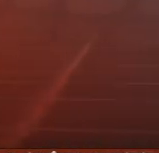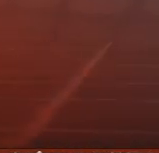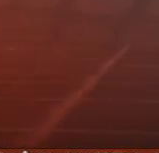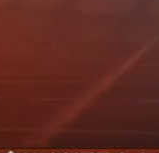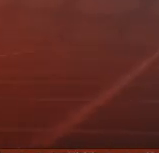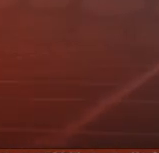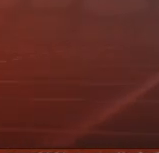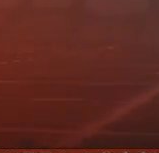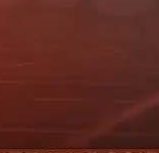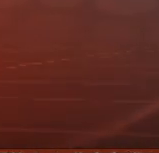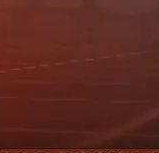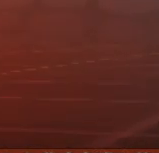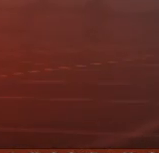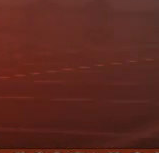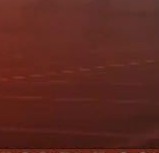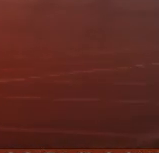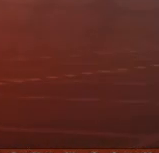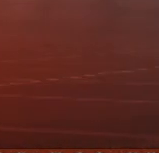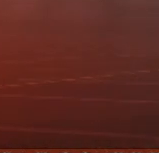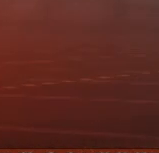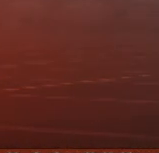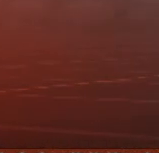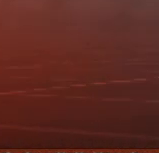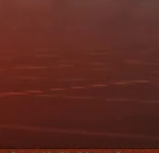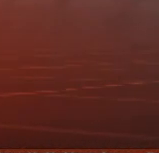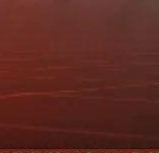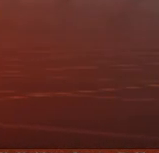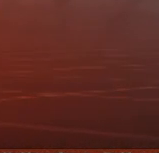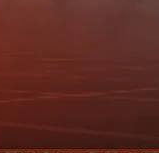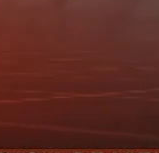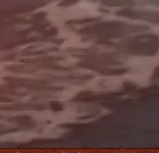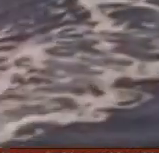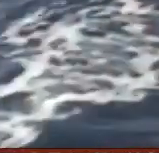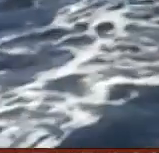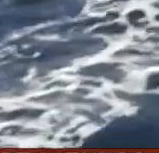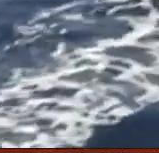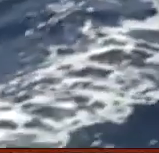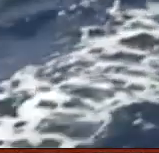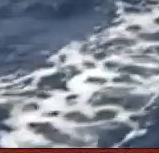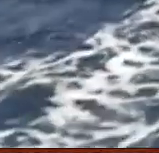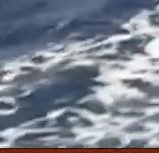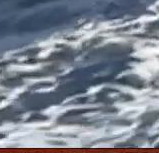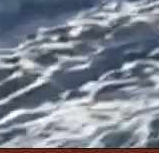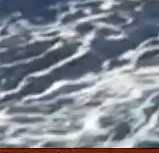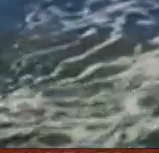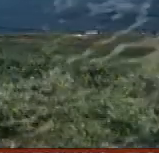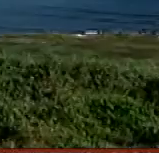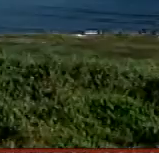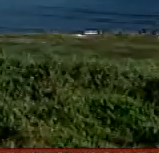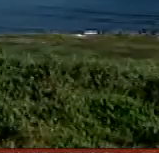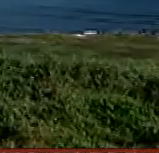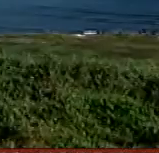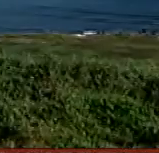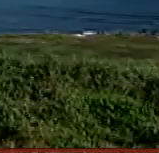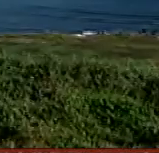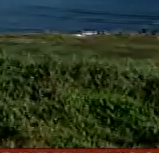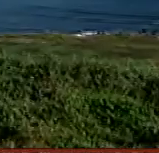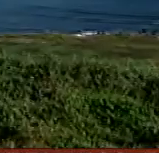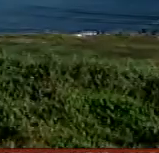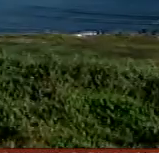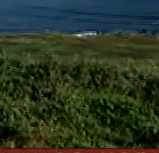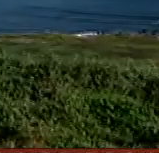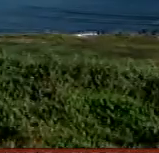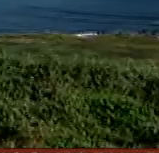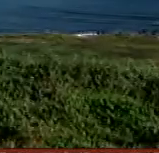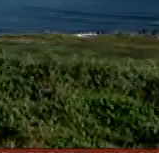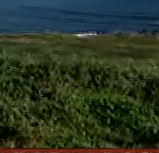dijo que la inscripción ratifica la gran biodiversidad de México y nos compromete aún más en su cuidado. Para México al Día, Rufino